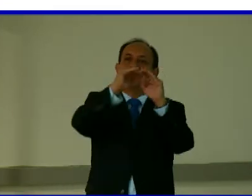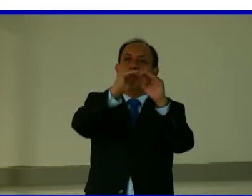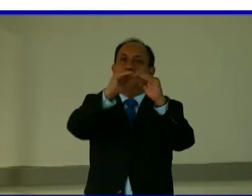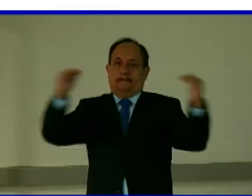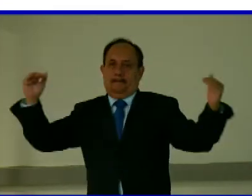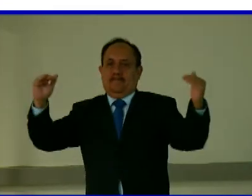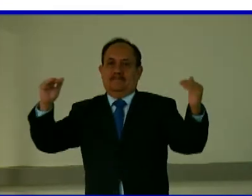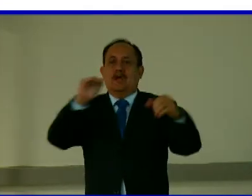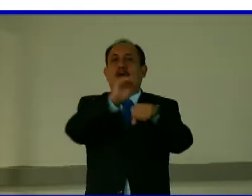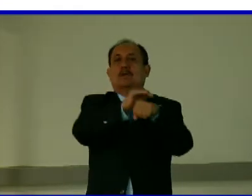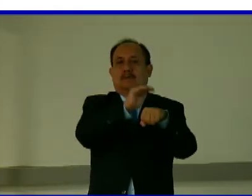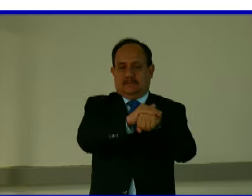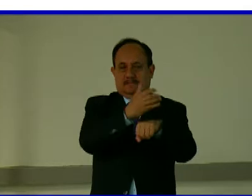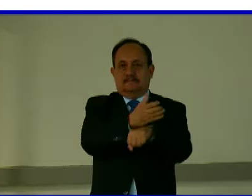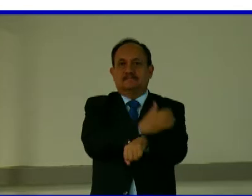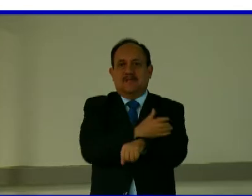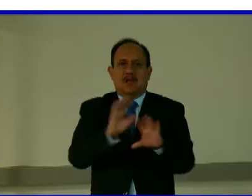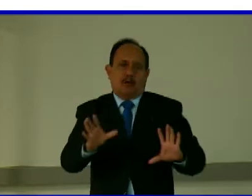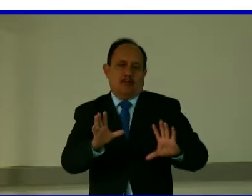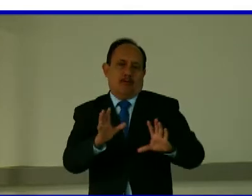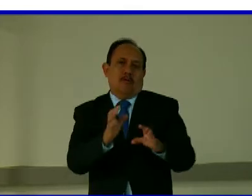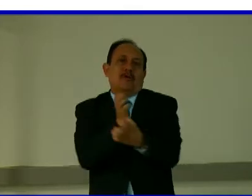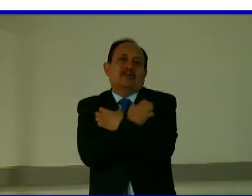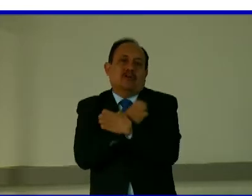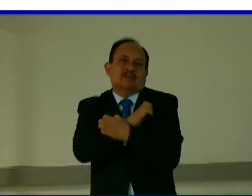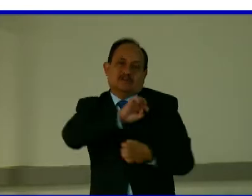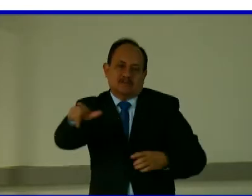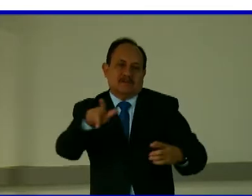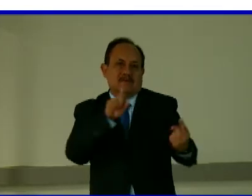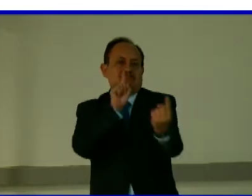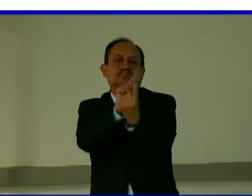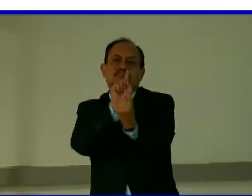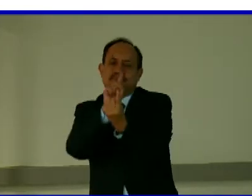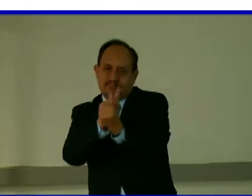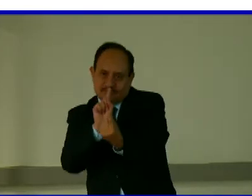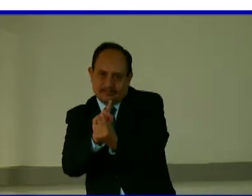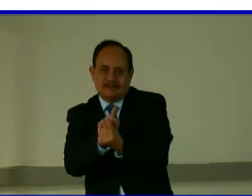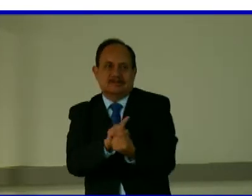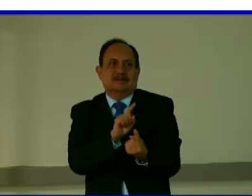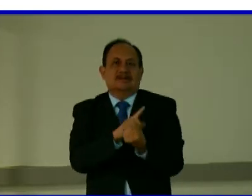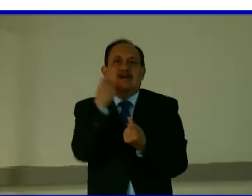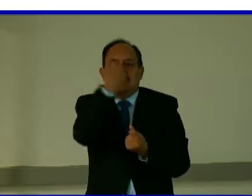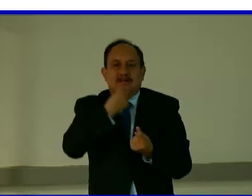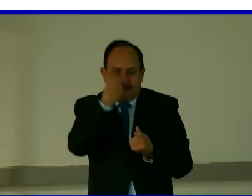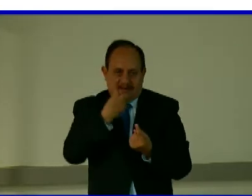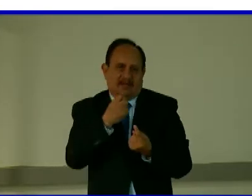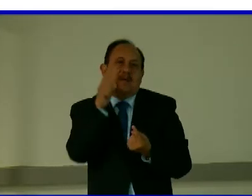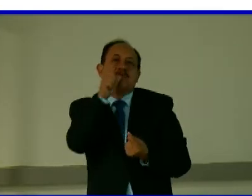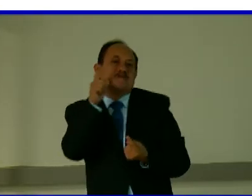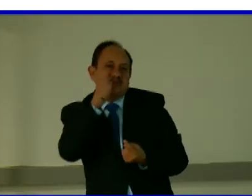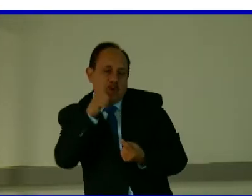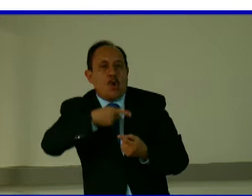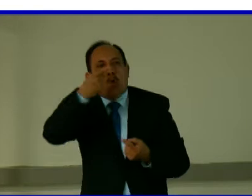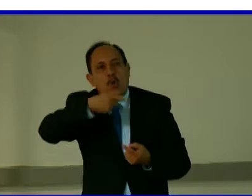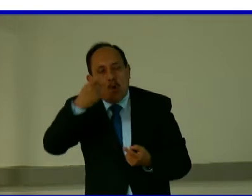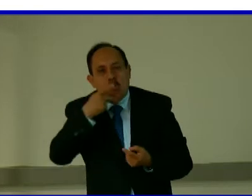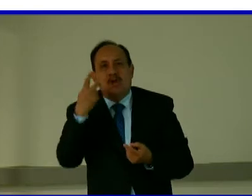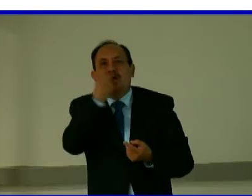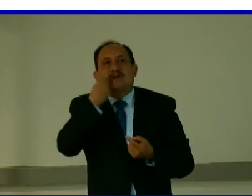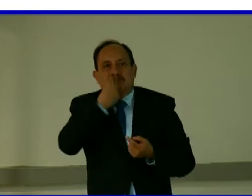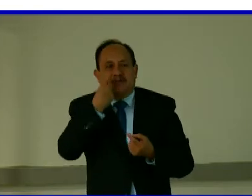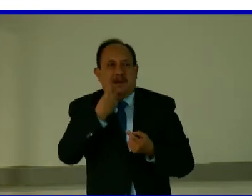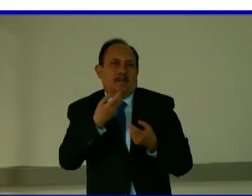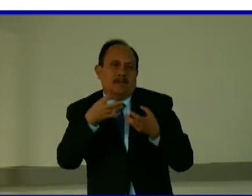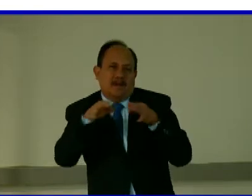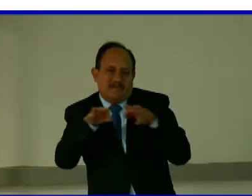¿Okay? ¿Cómo lo hago? Con educación especial, terapia educacional, terapia logopeda o del habla, terapia ocupacional,